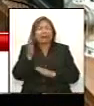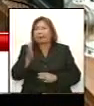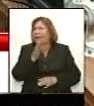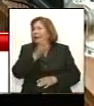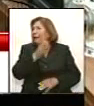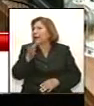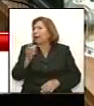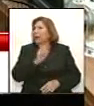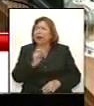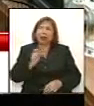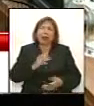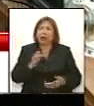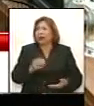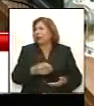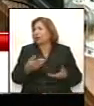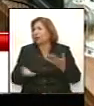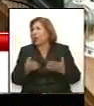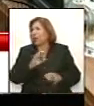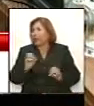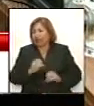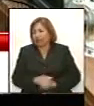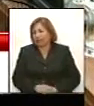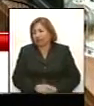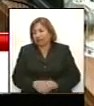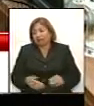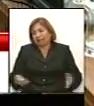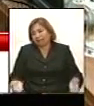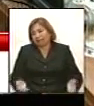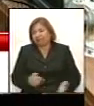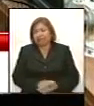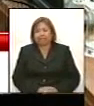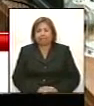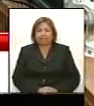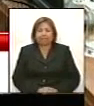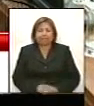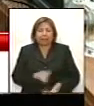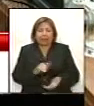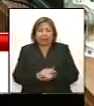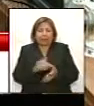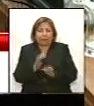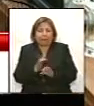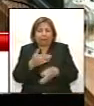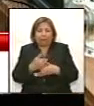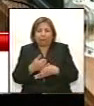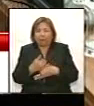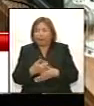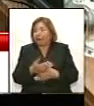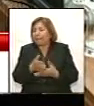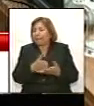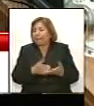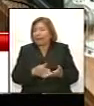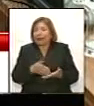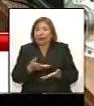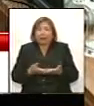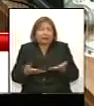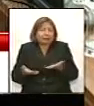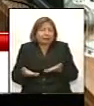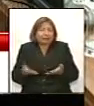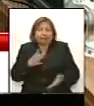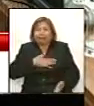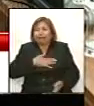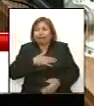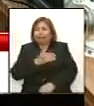para allá, mejor no pongo denuncia, mejor no hago nada, ¿no? Entonces yo que formo parte de mi institución, a